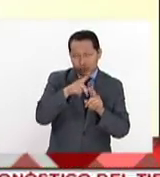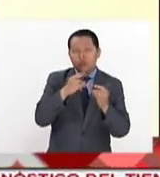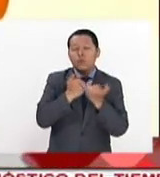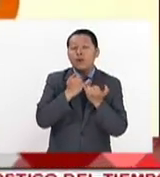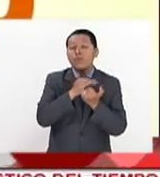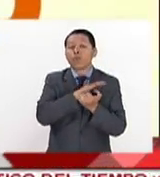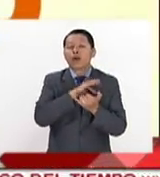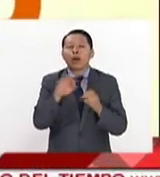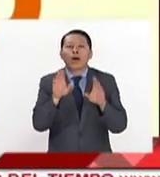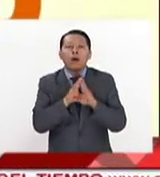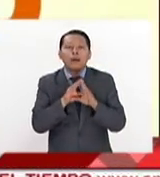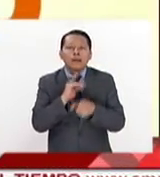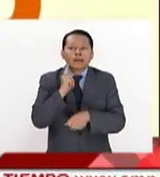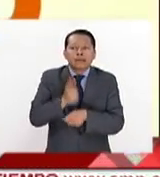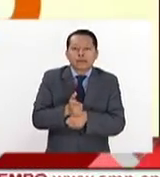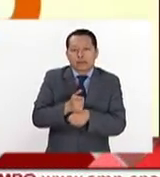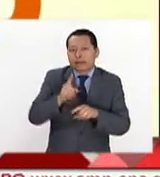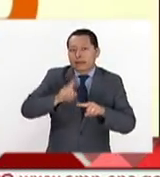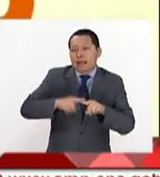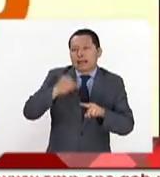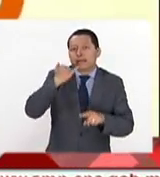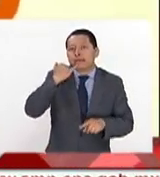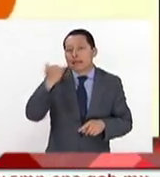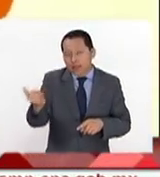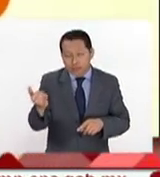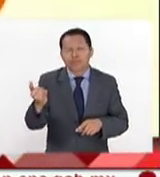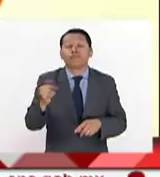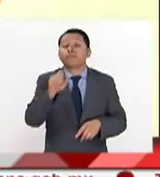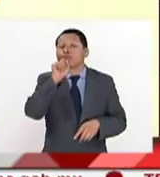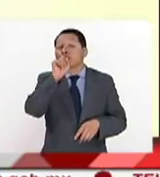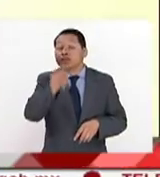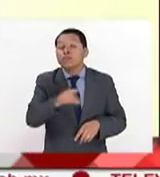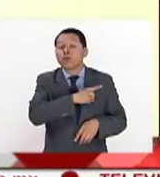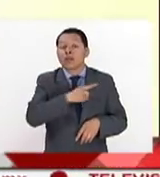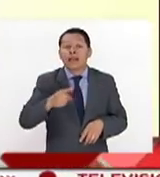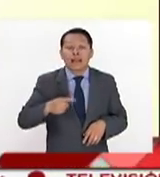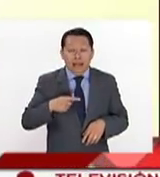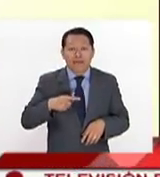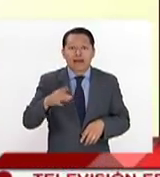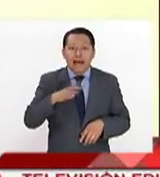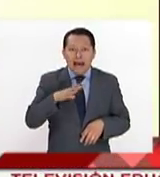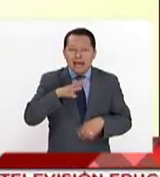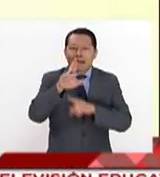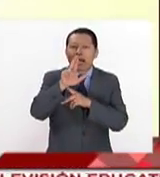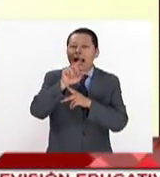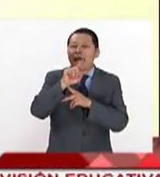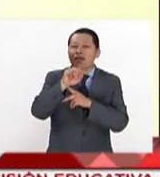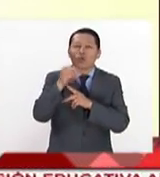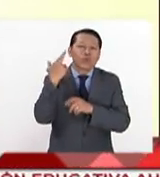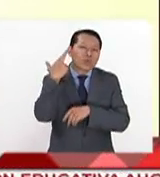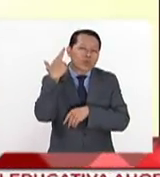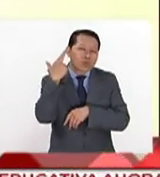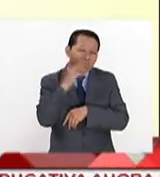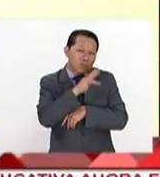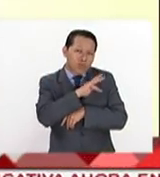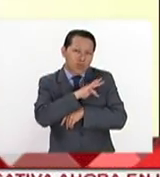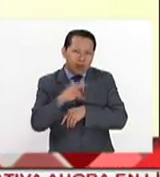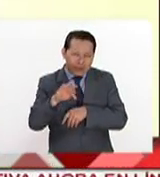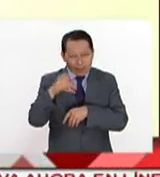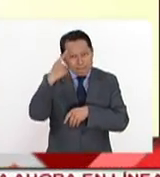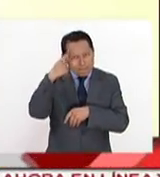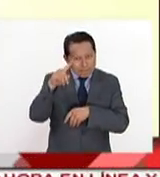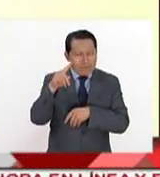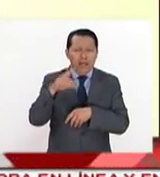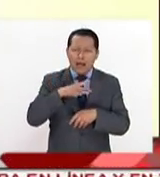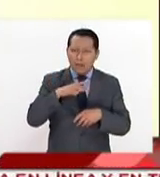decisión de a quién llamar en condiciones extremas. Sí. También debe de tener un radio para estar siempre enterado de cómo va la situación de que se